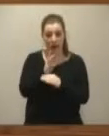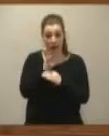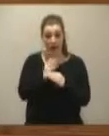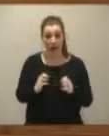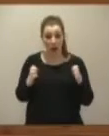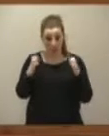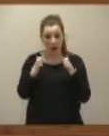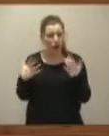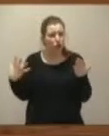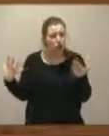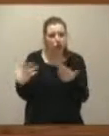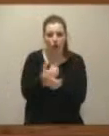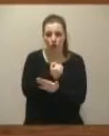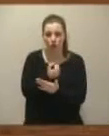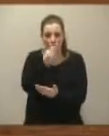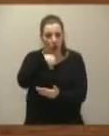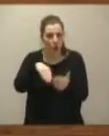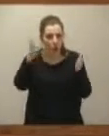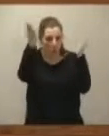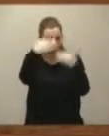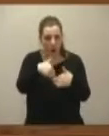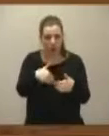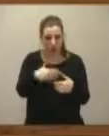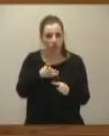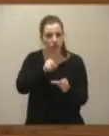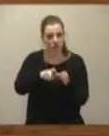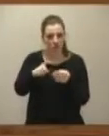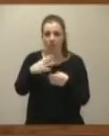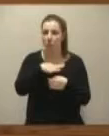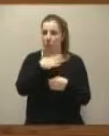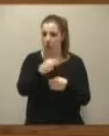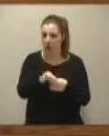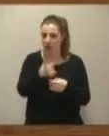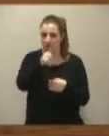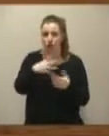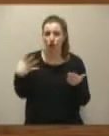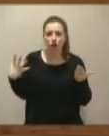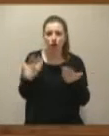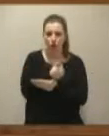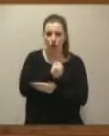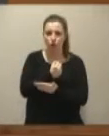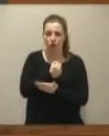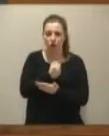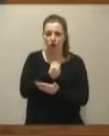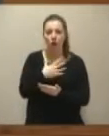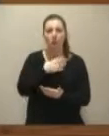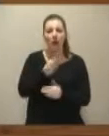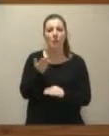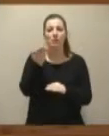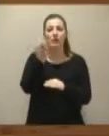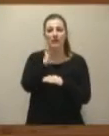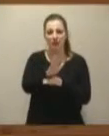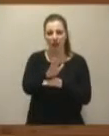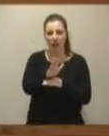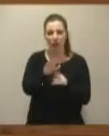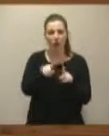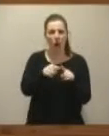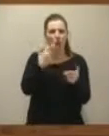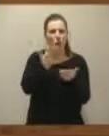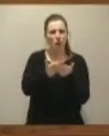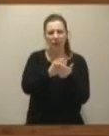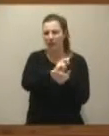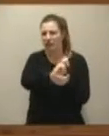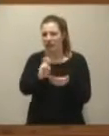todos, sin excepción, pudieron participar y en la que todos tuvieron ocasión de presentar todas aquellas propuestas